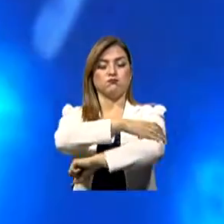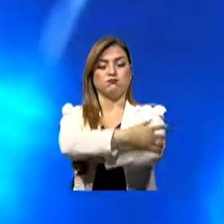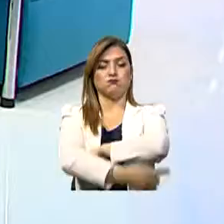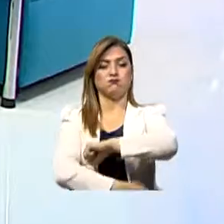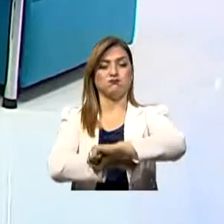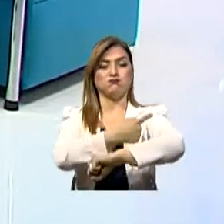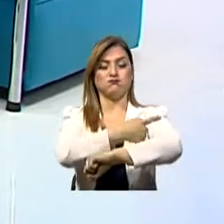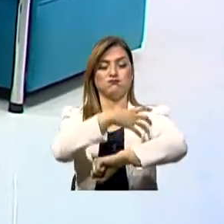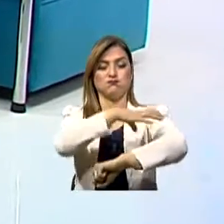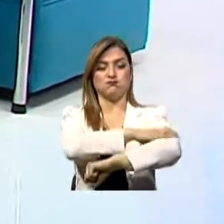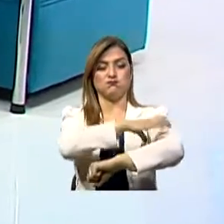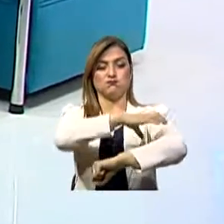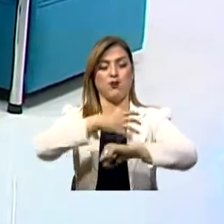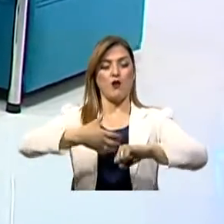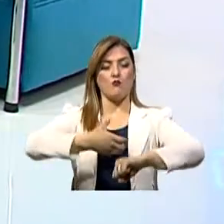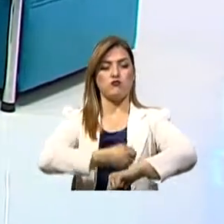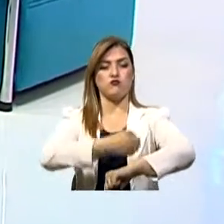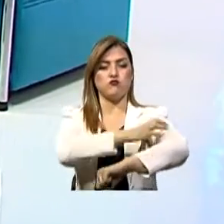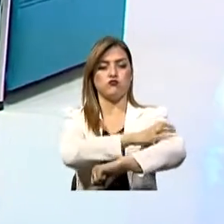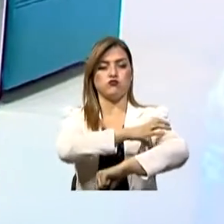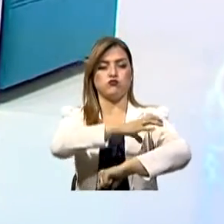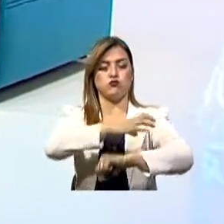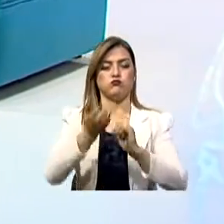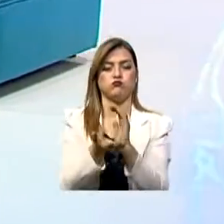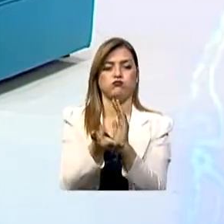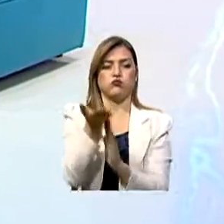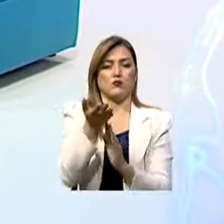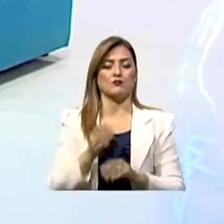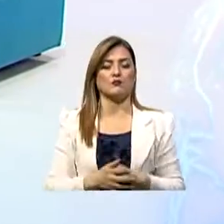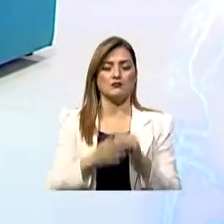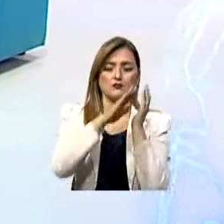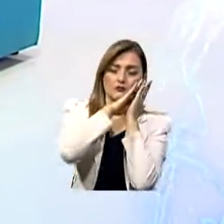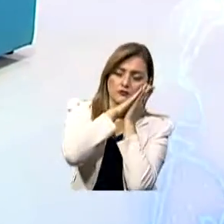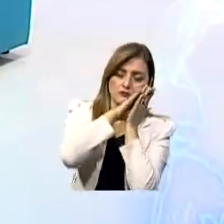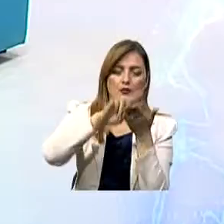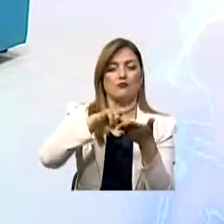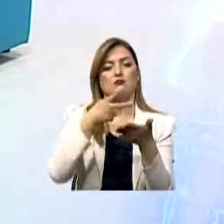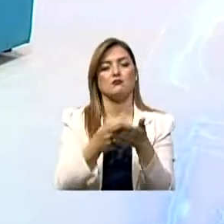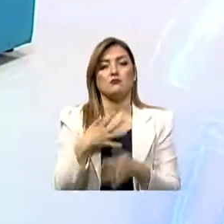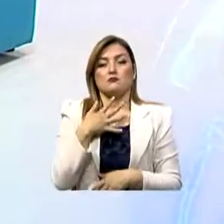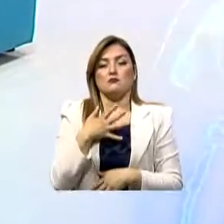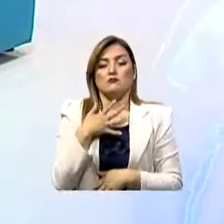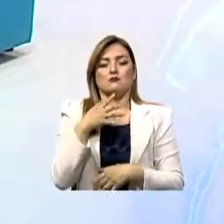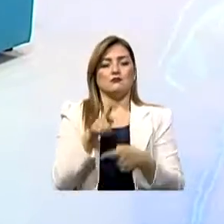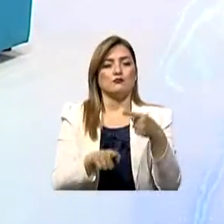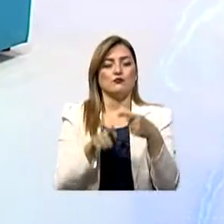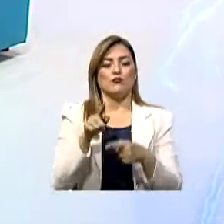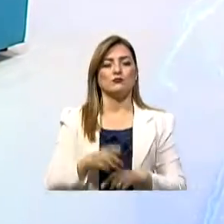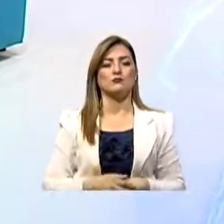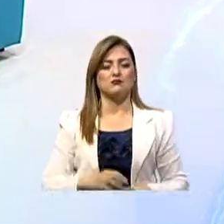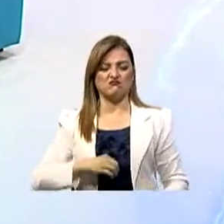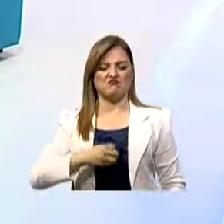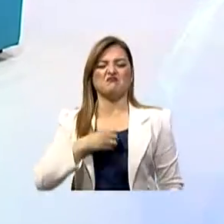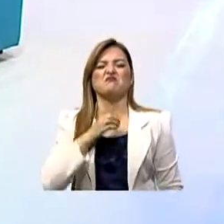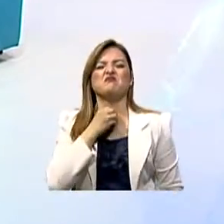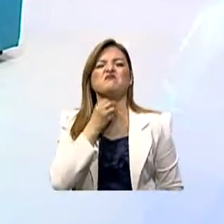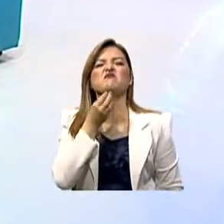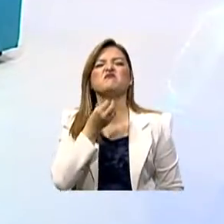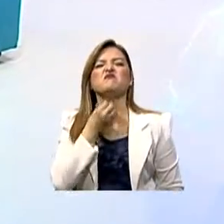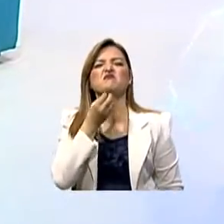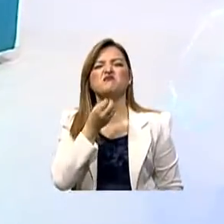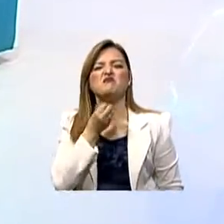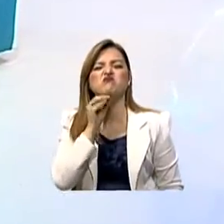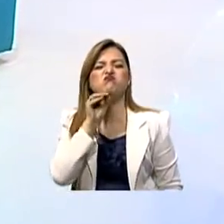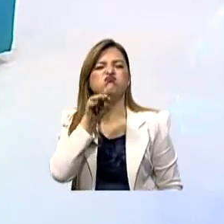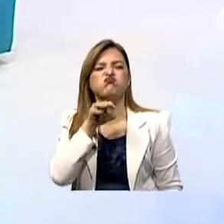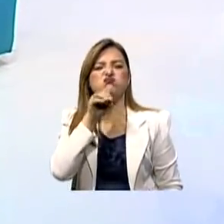tenemos problemas relacionados al reflujo tenemos problemas de el